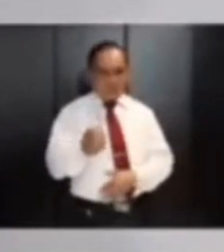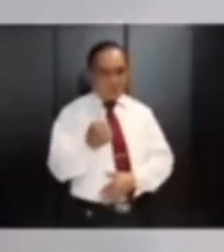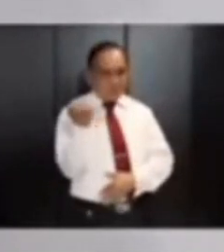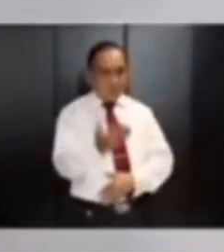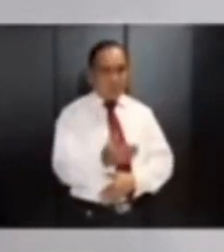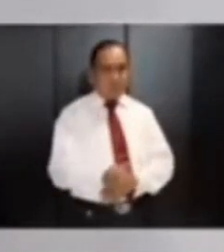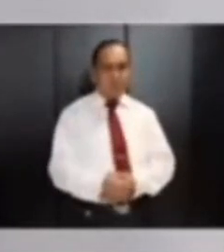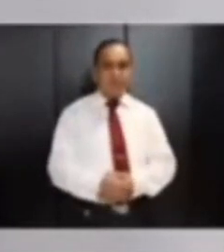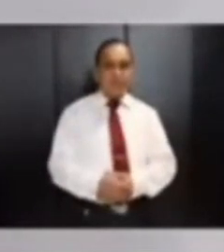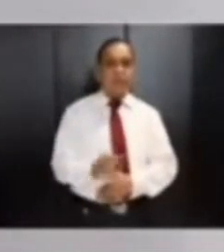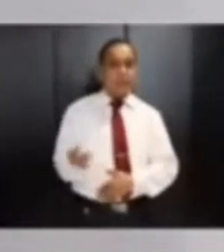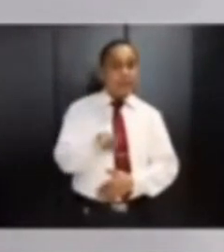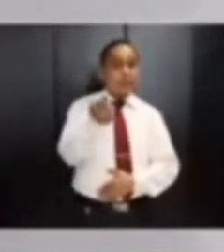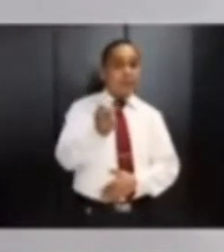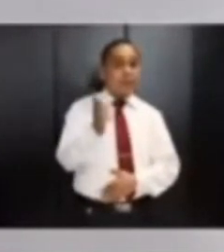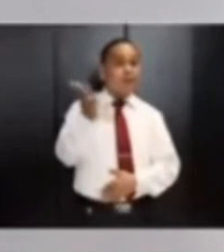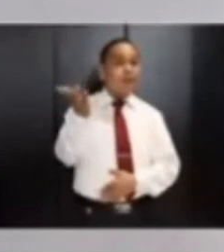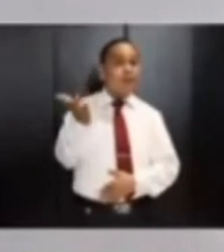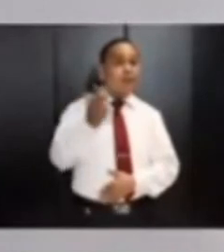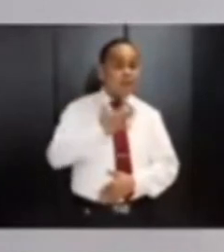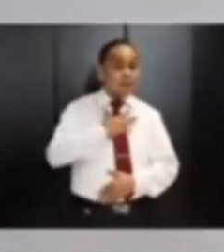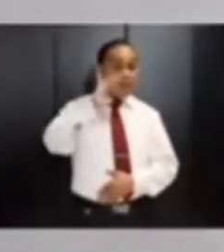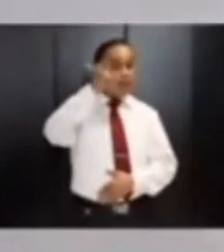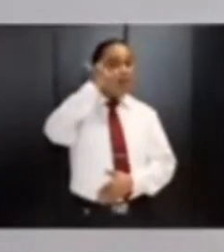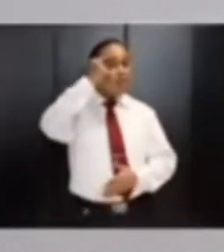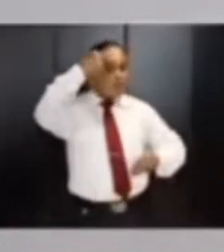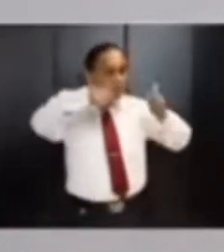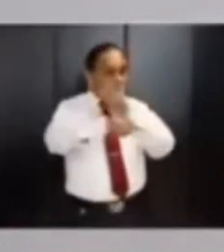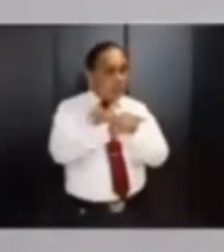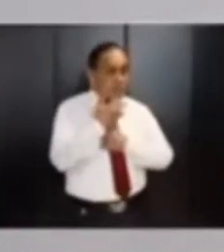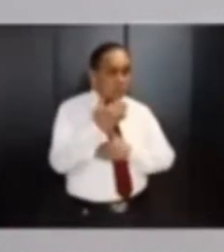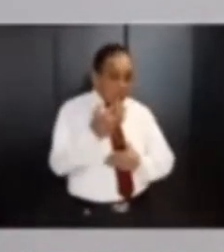la pregunta es quién está con la